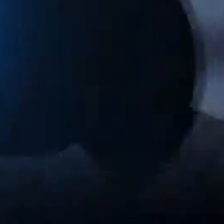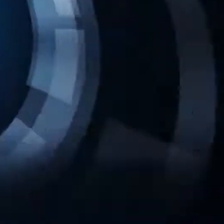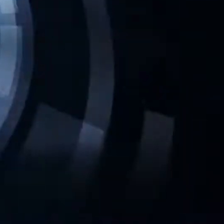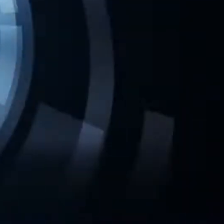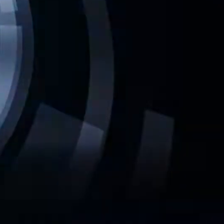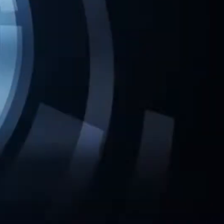¡Gracias!